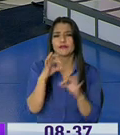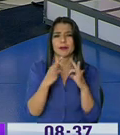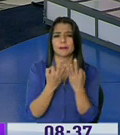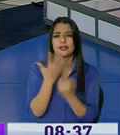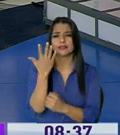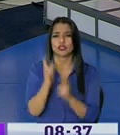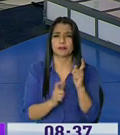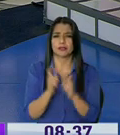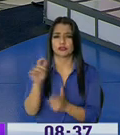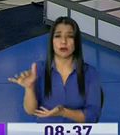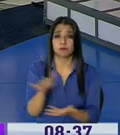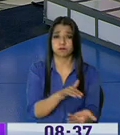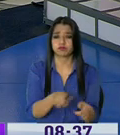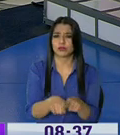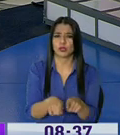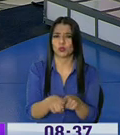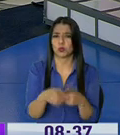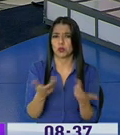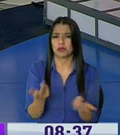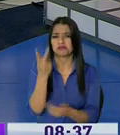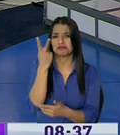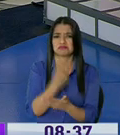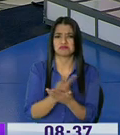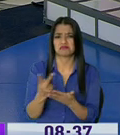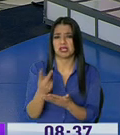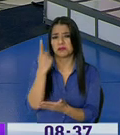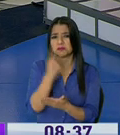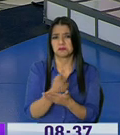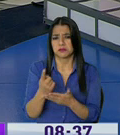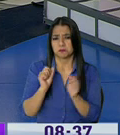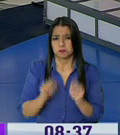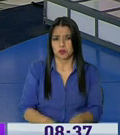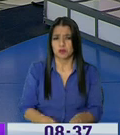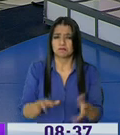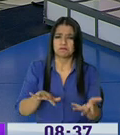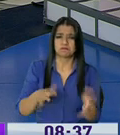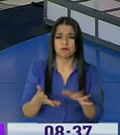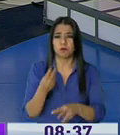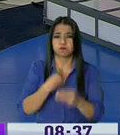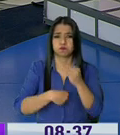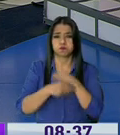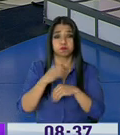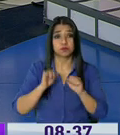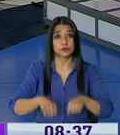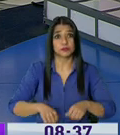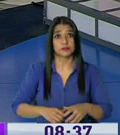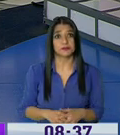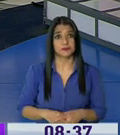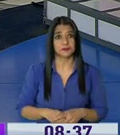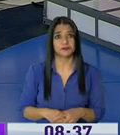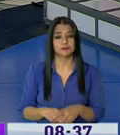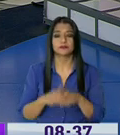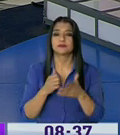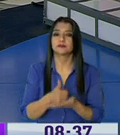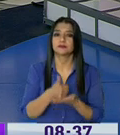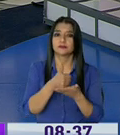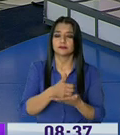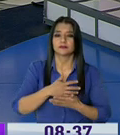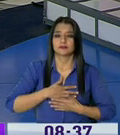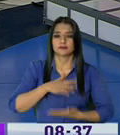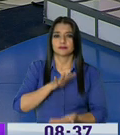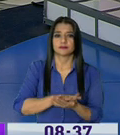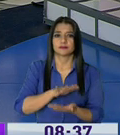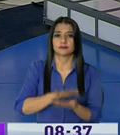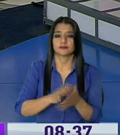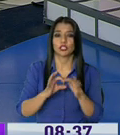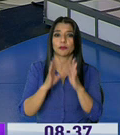lo que estamos dando, y para unas 2 semanas que es el promedio de los kits, entonces eso les va a traer tranquilidad. Ya Adriana nos